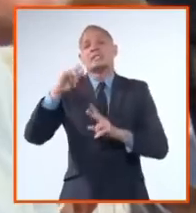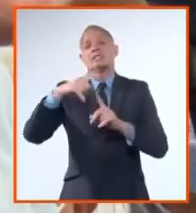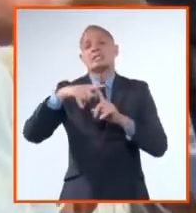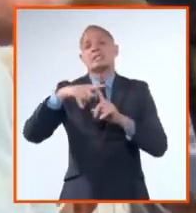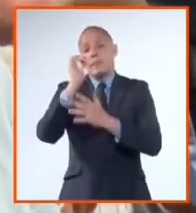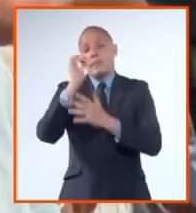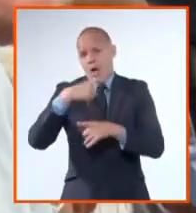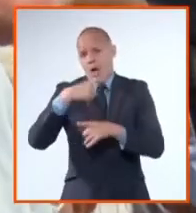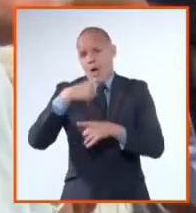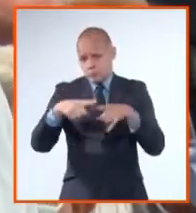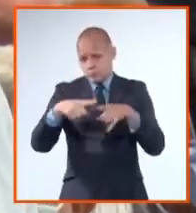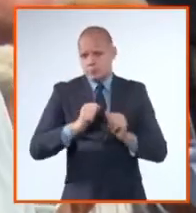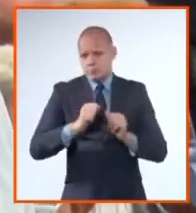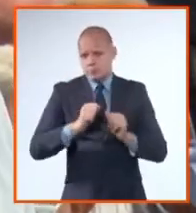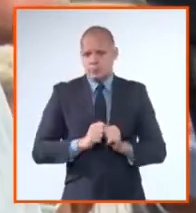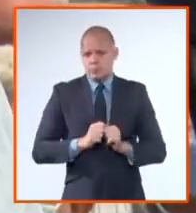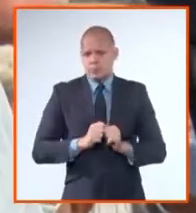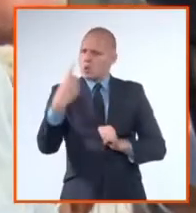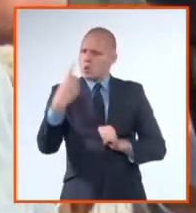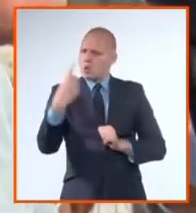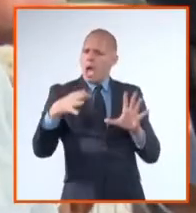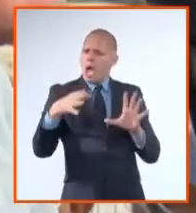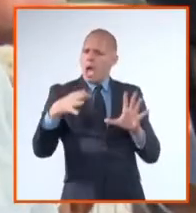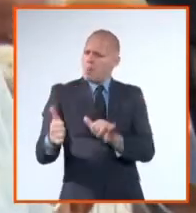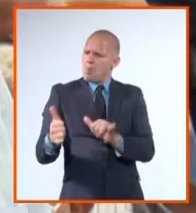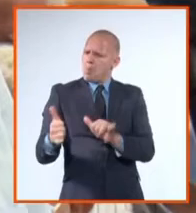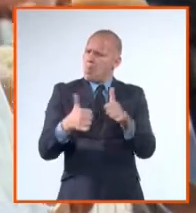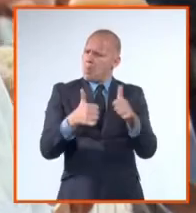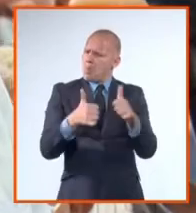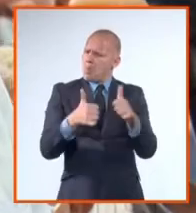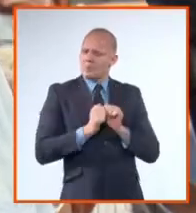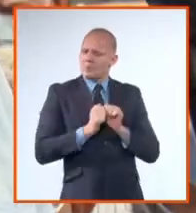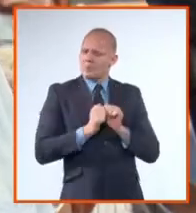su composición, que es representativa de la comunidad